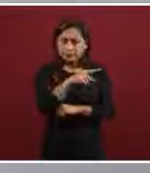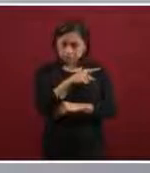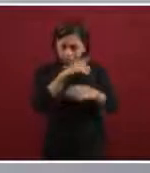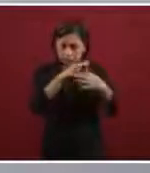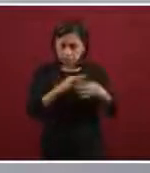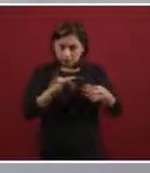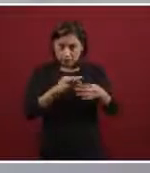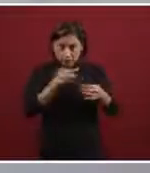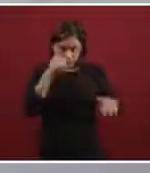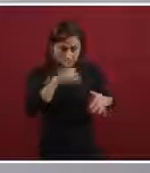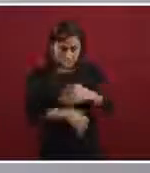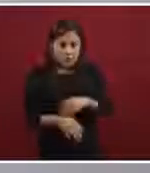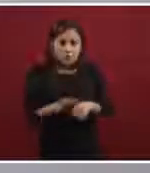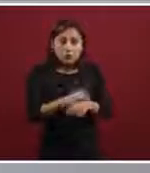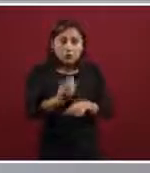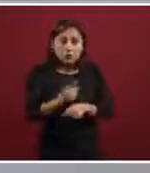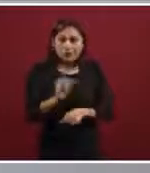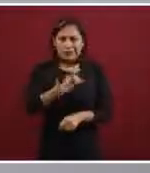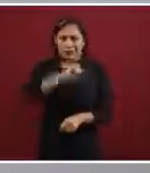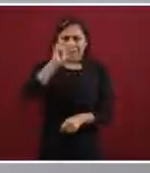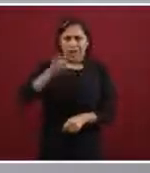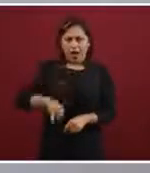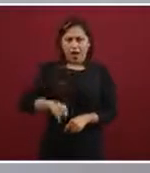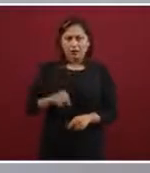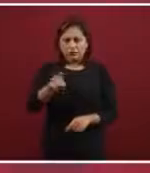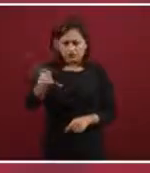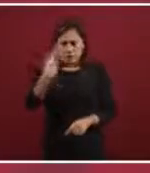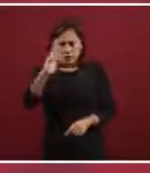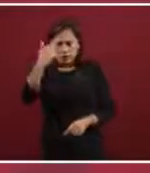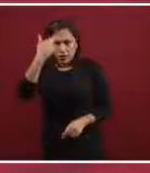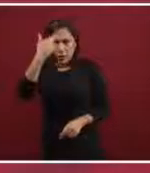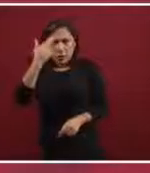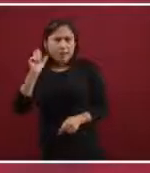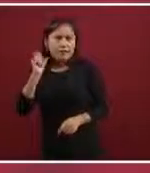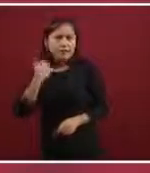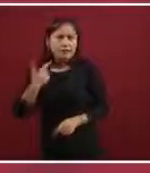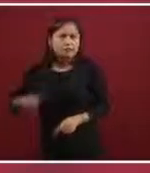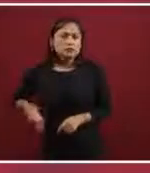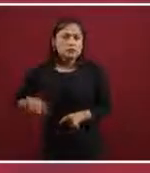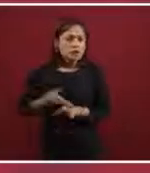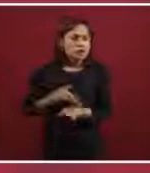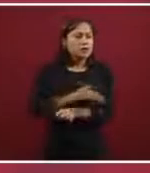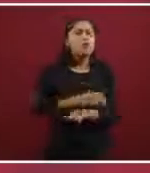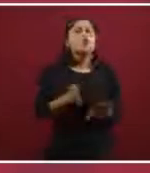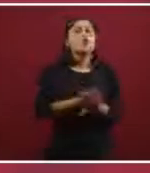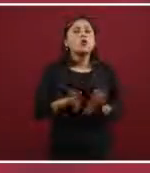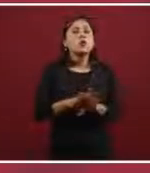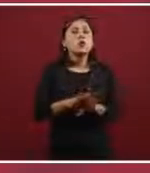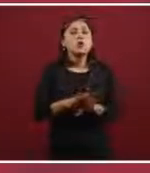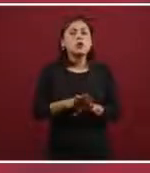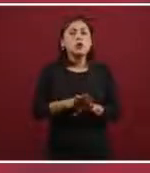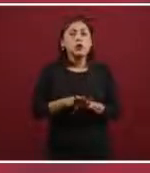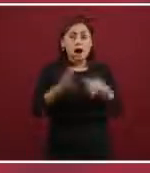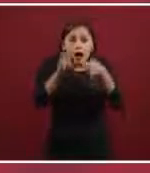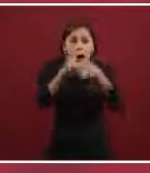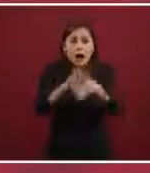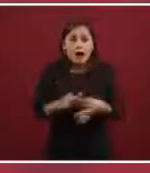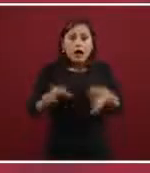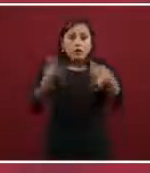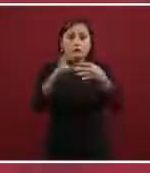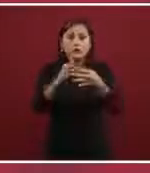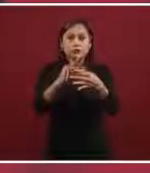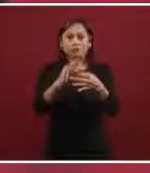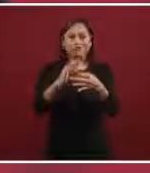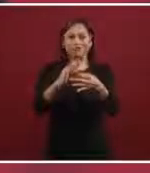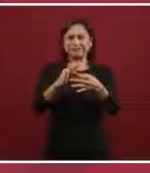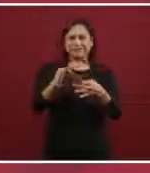lo pueden ver en el discurso todo era resolverlo con medidas coercitivas